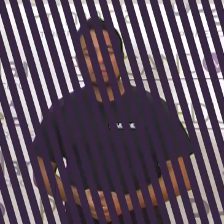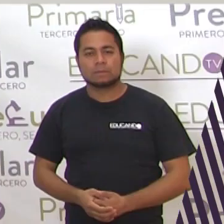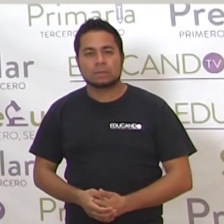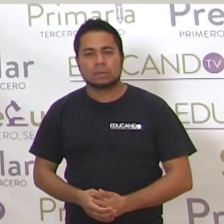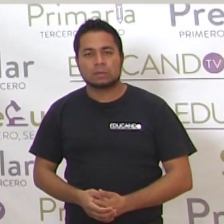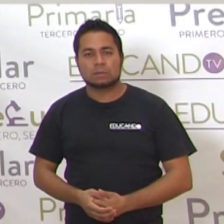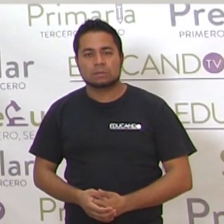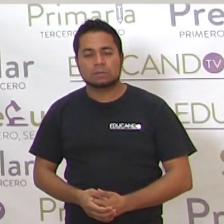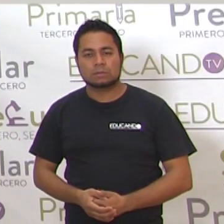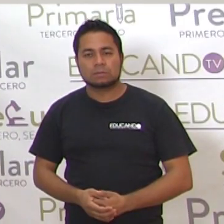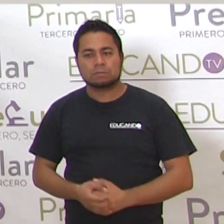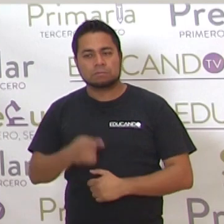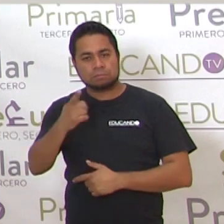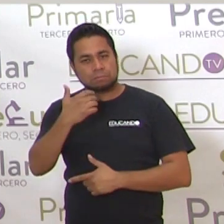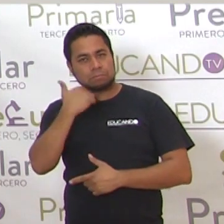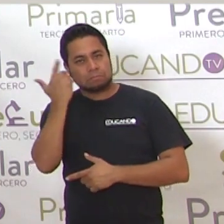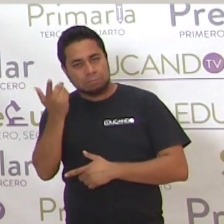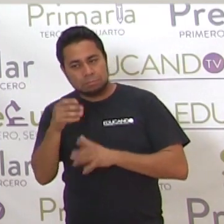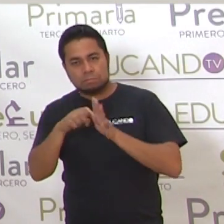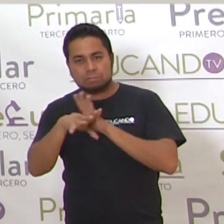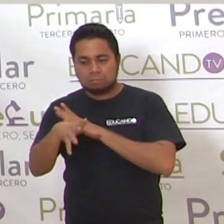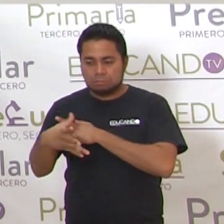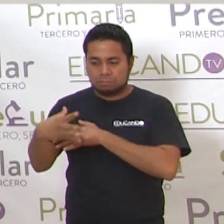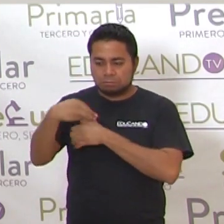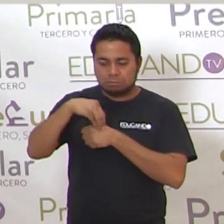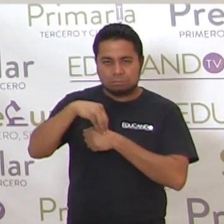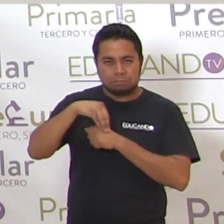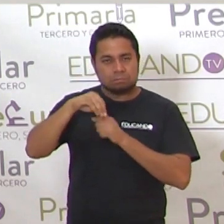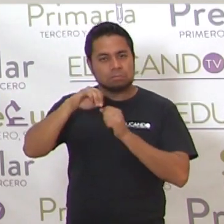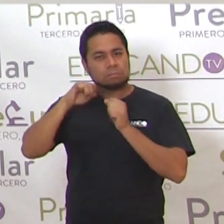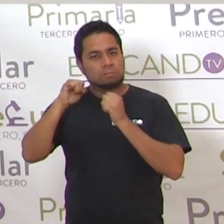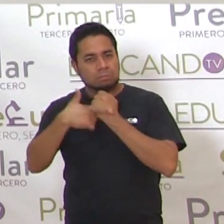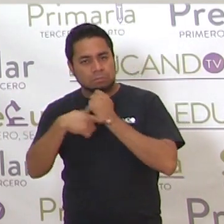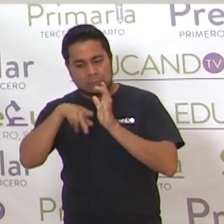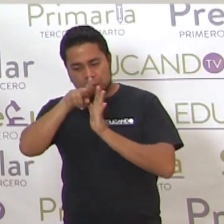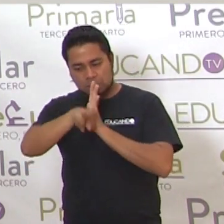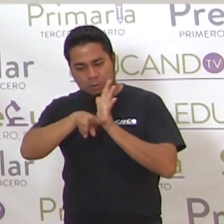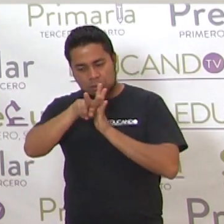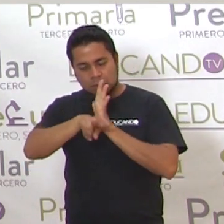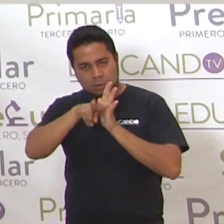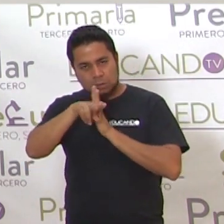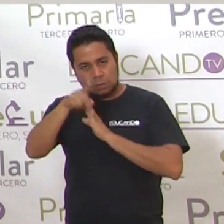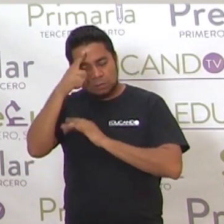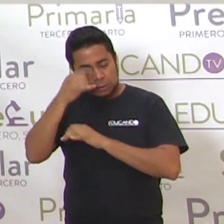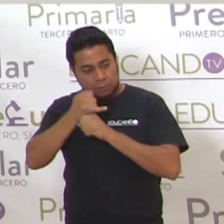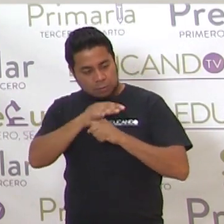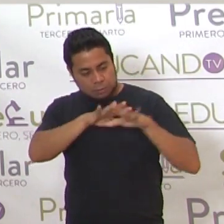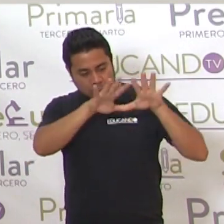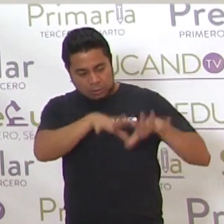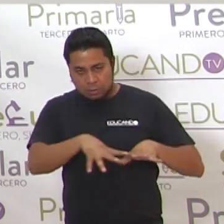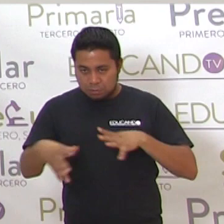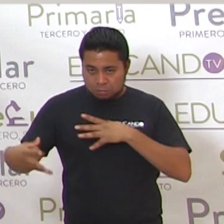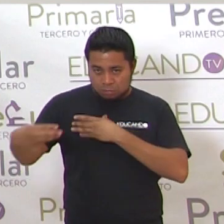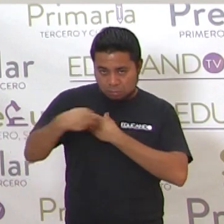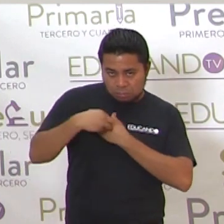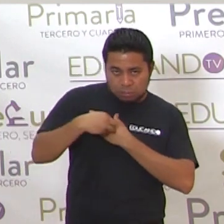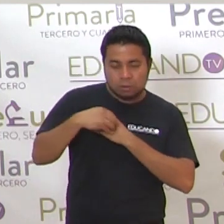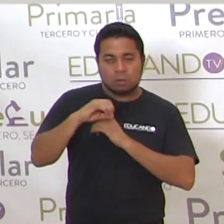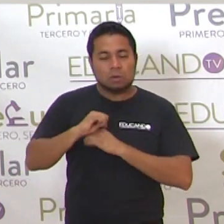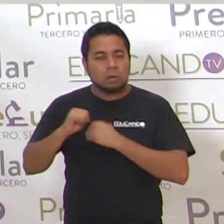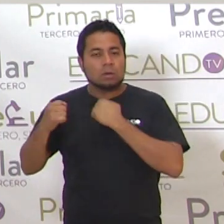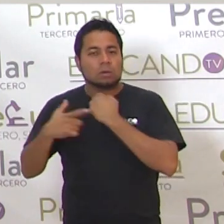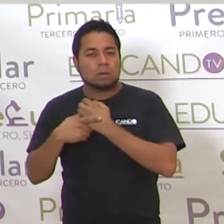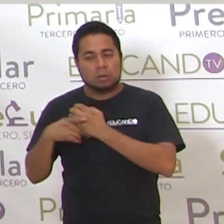si tu quieres agregar un vídeo a la información si tu quieres agregar una